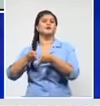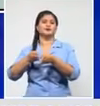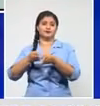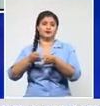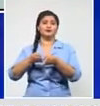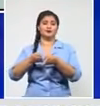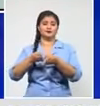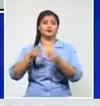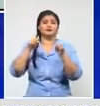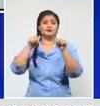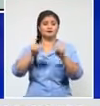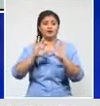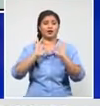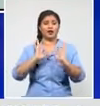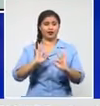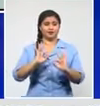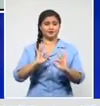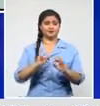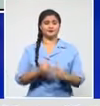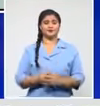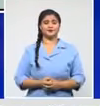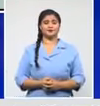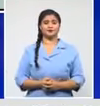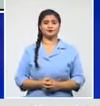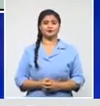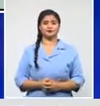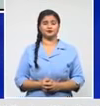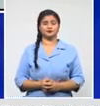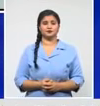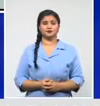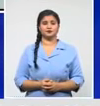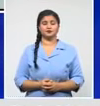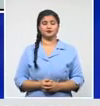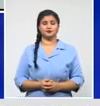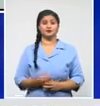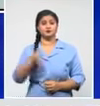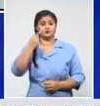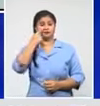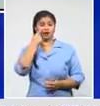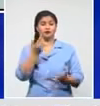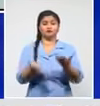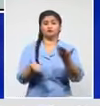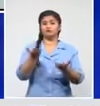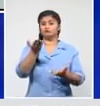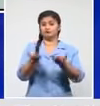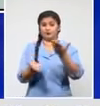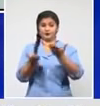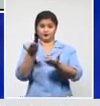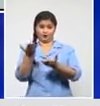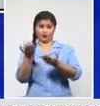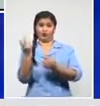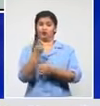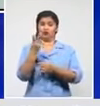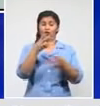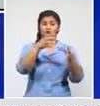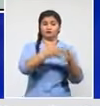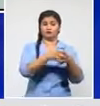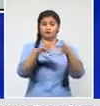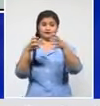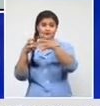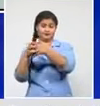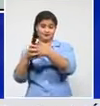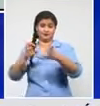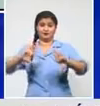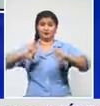del mundo, la tasa de mortalidad por COVID. Fíjense, el mundo tiene una tasa de casos